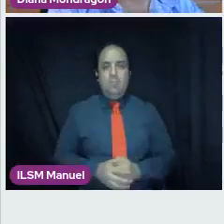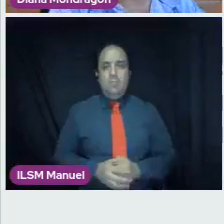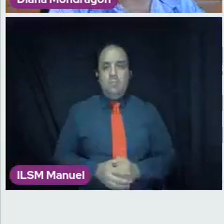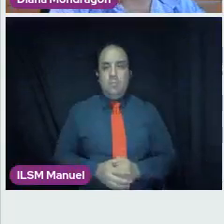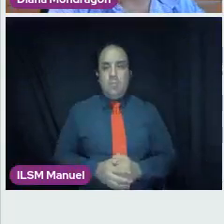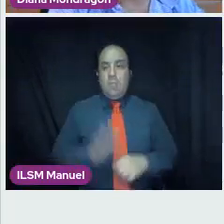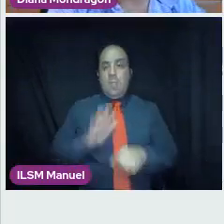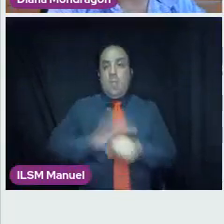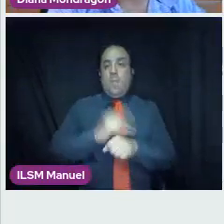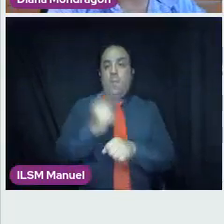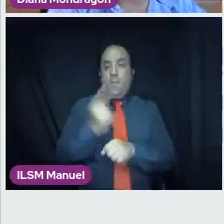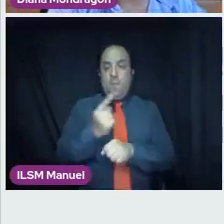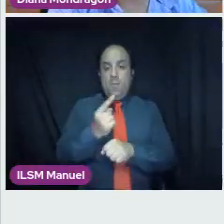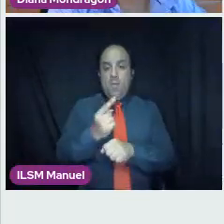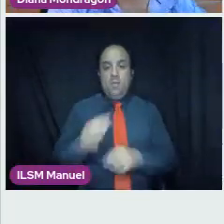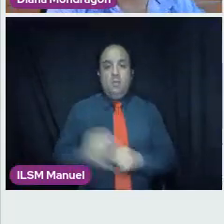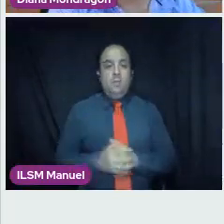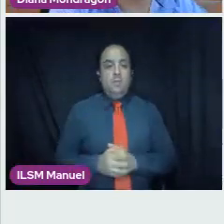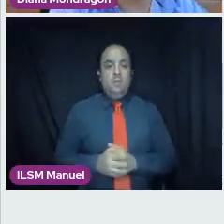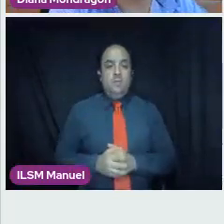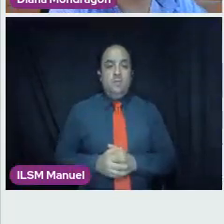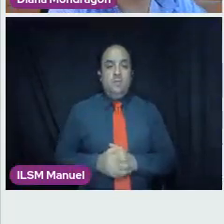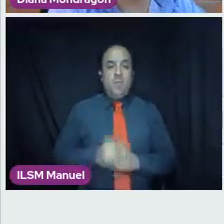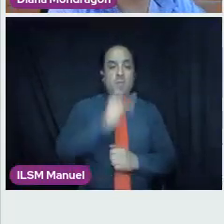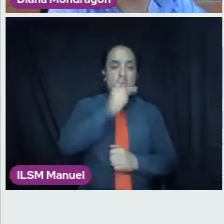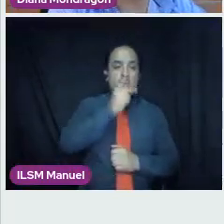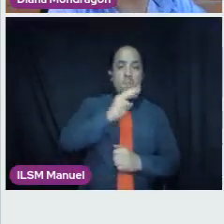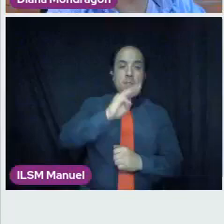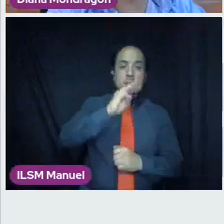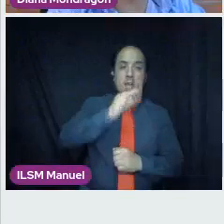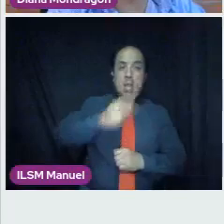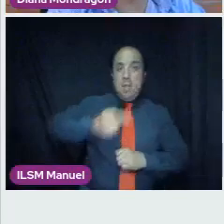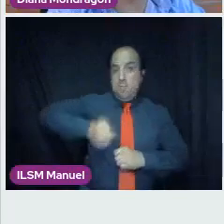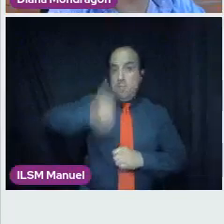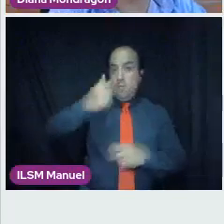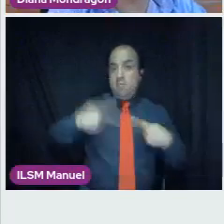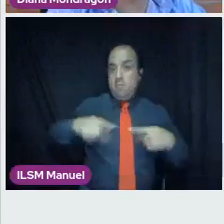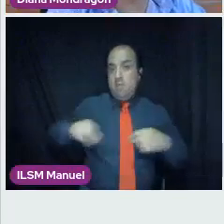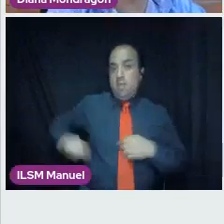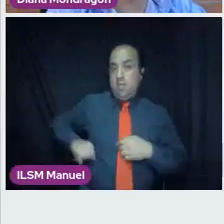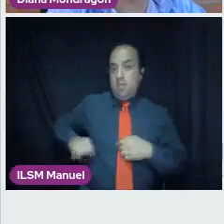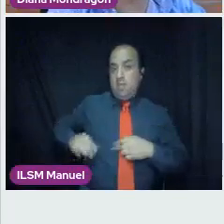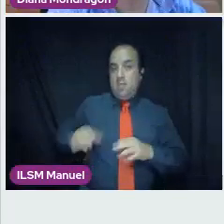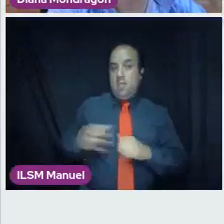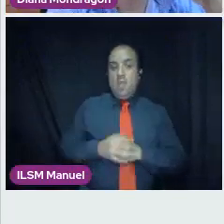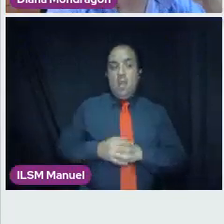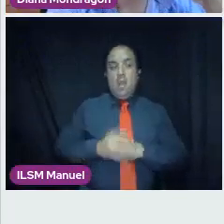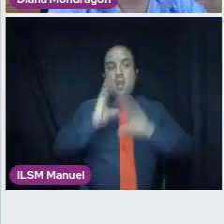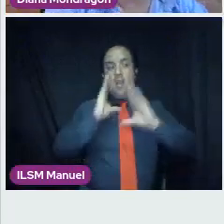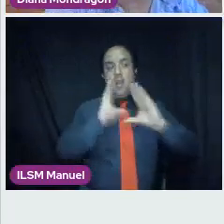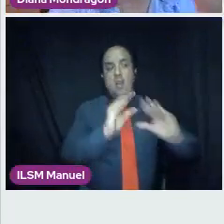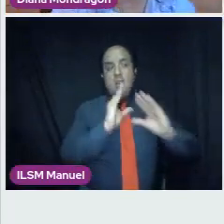Porque si bien, ¿no?, los padres somos los primeros interesados en que la formación de los hijos,